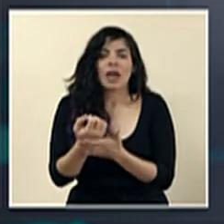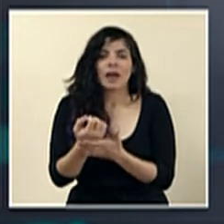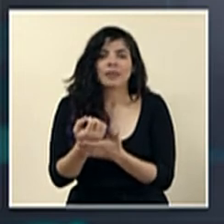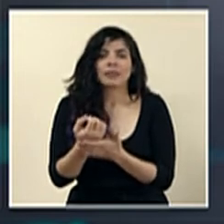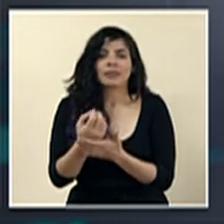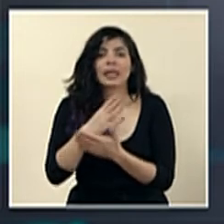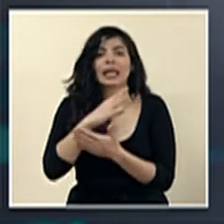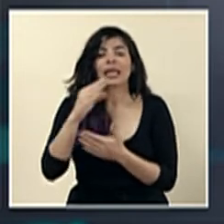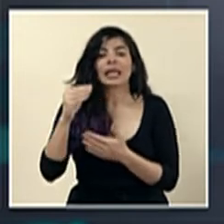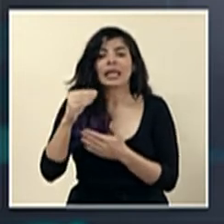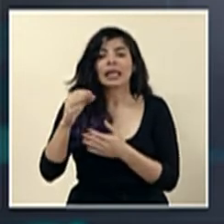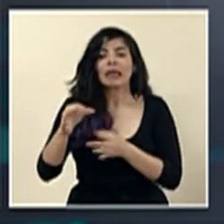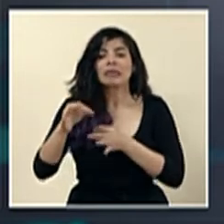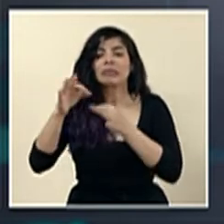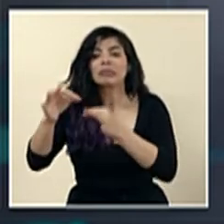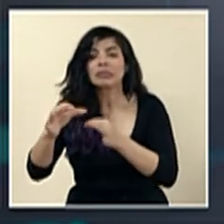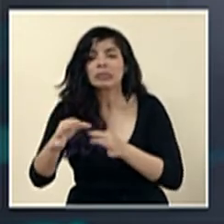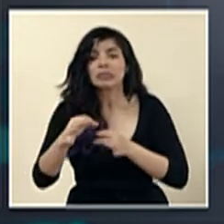la moratoria